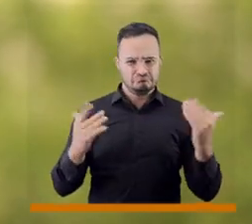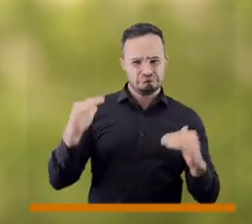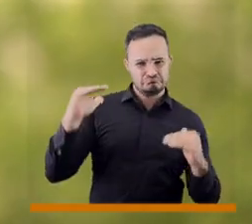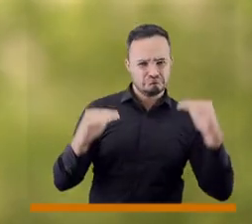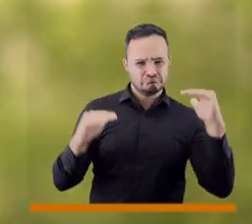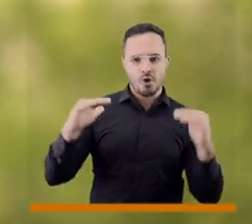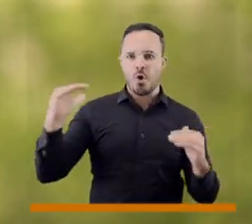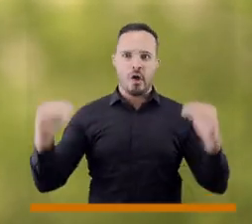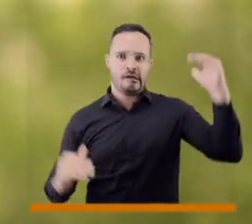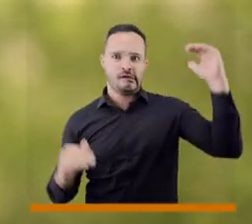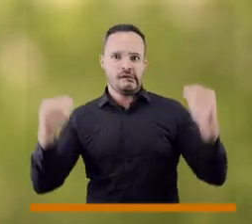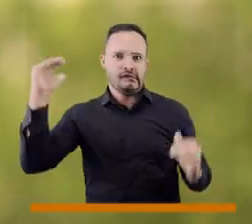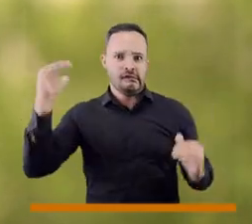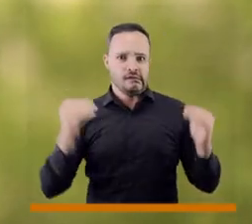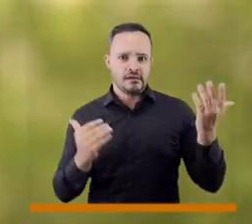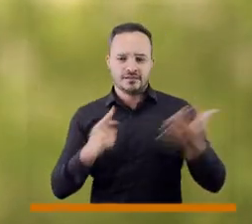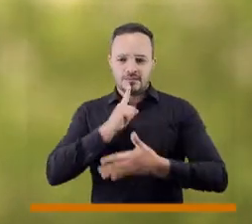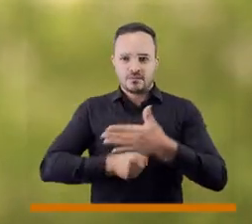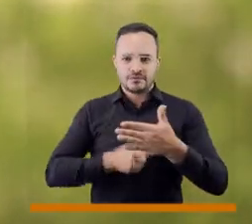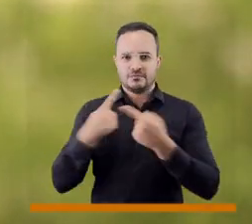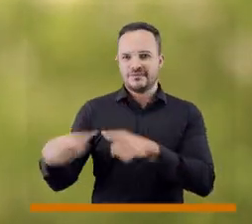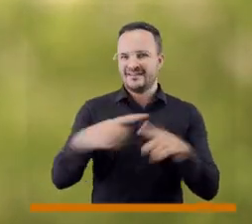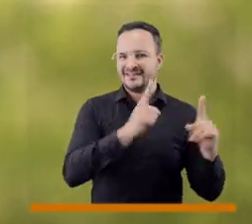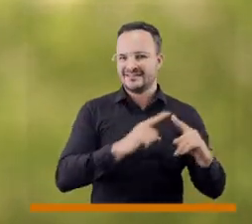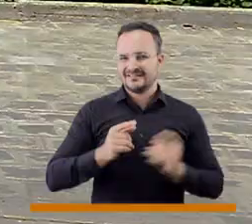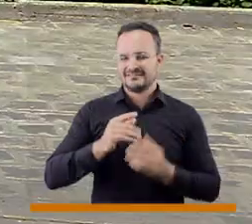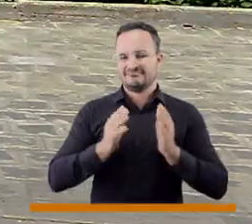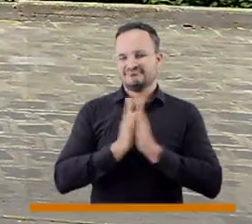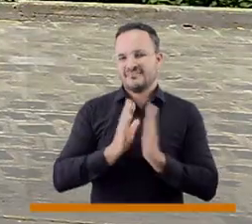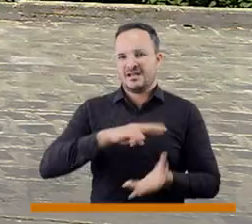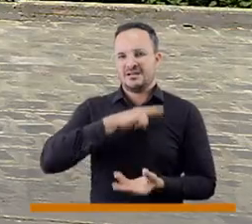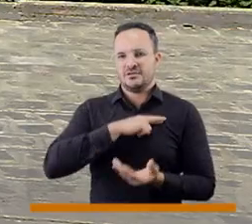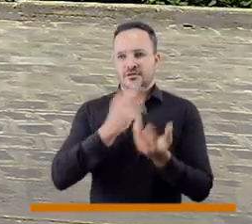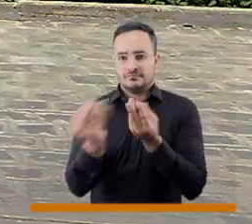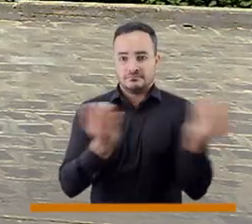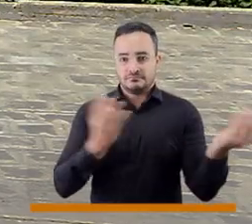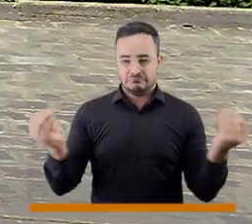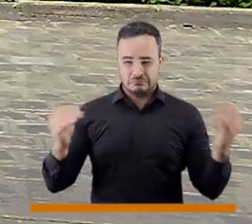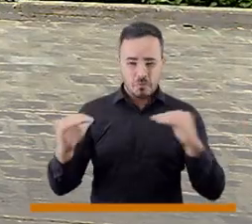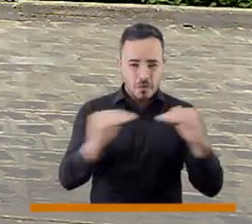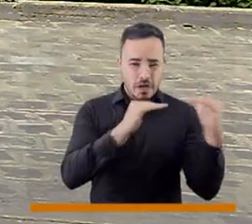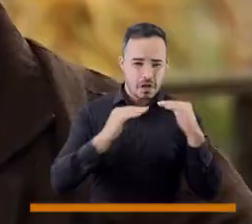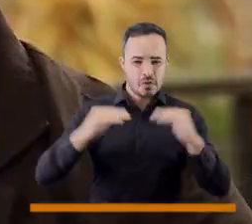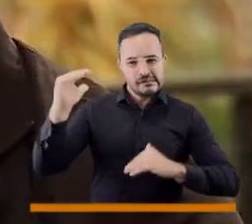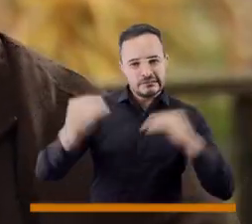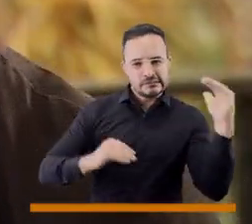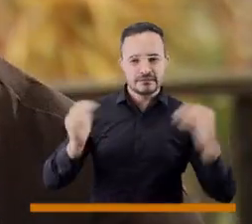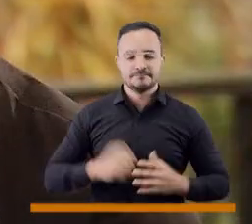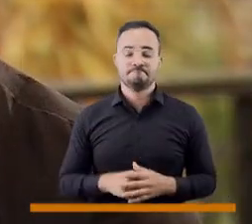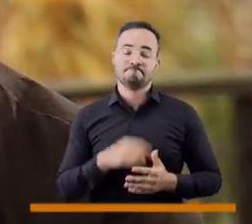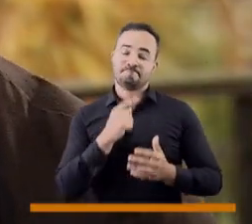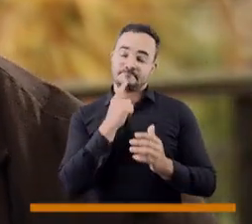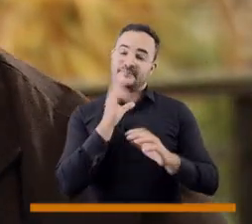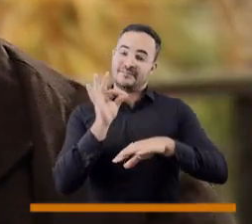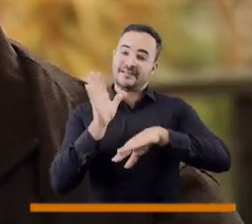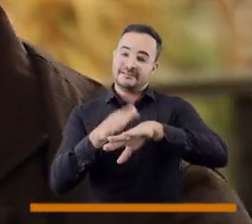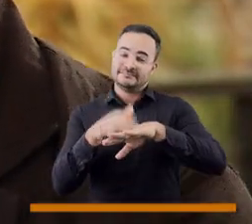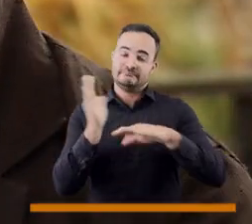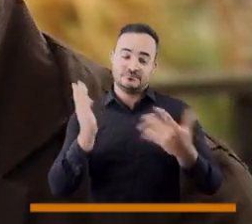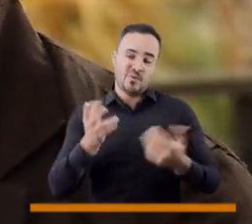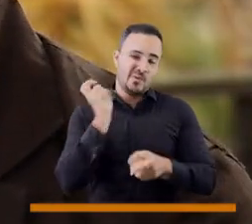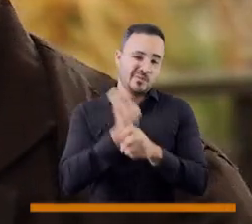tributaria se logra una paridad entre los cultos de la ciudad? Bueno, en esa parte es una parte bastante